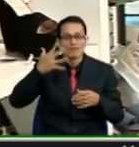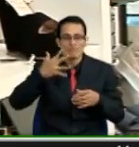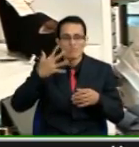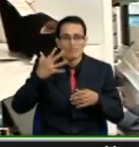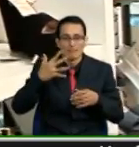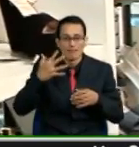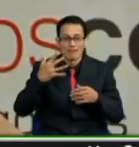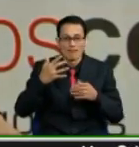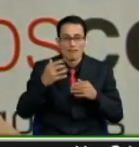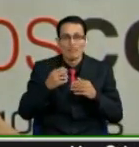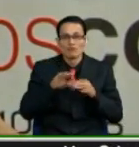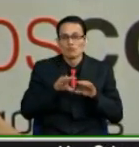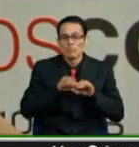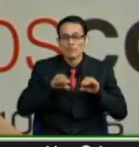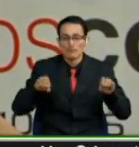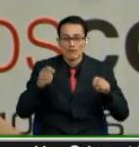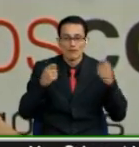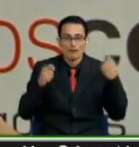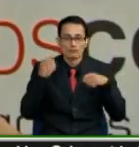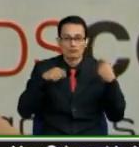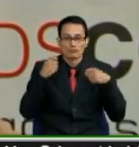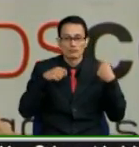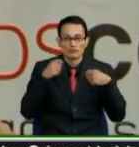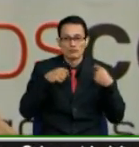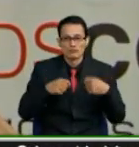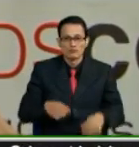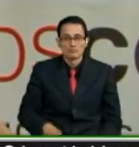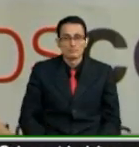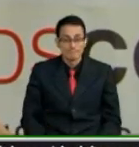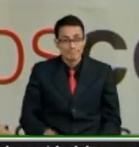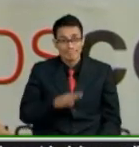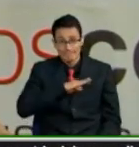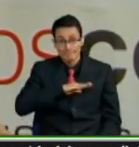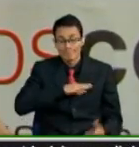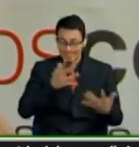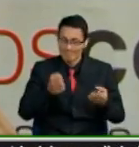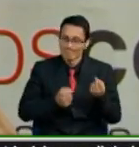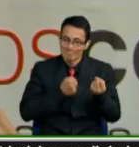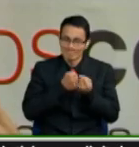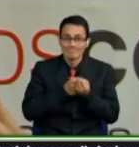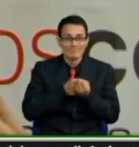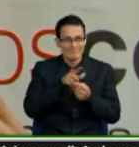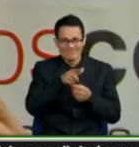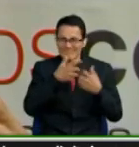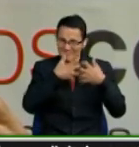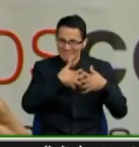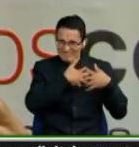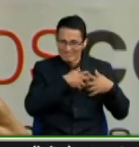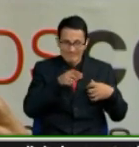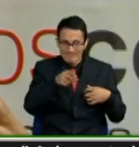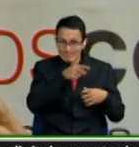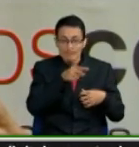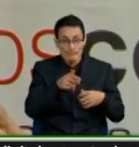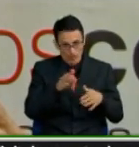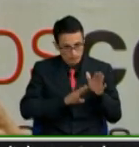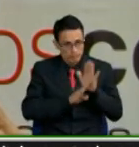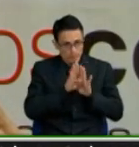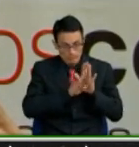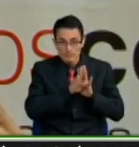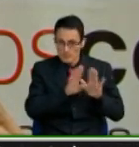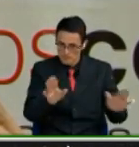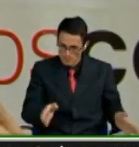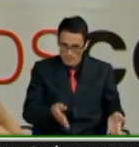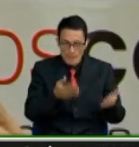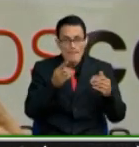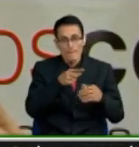los productos de la región. La Alcaldía quiere ayudar a que estos empresarios progresen, a que crezcan en sus industrias, y de la manera que a